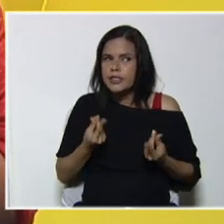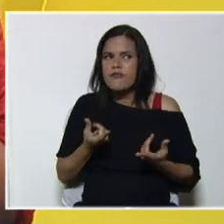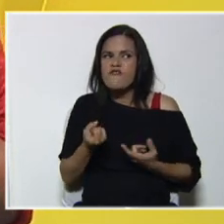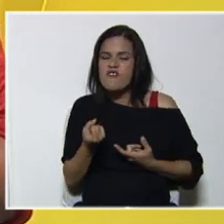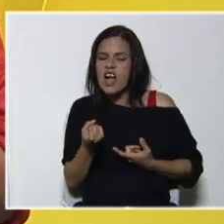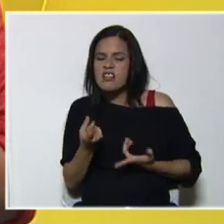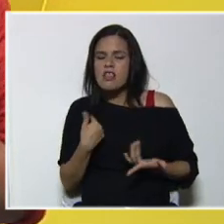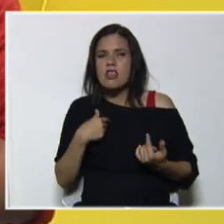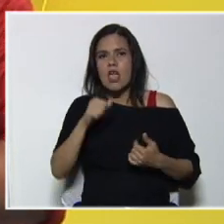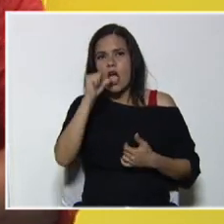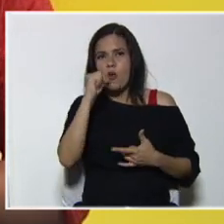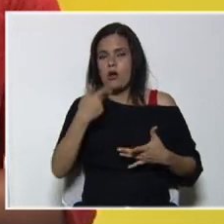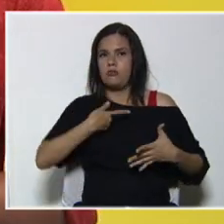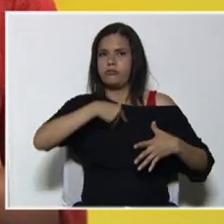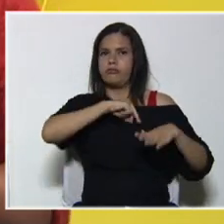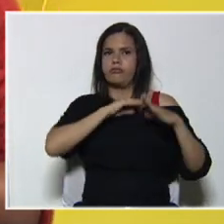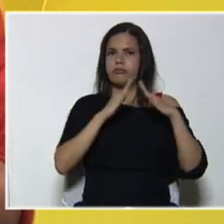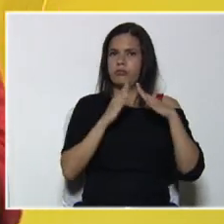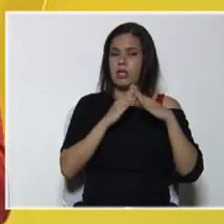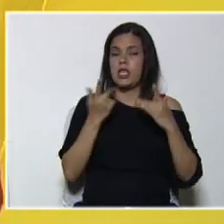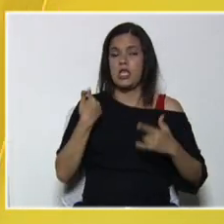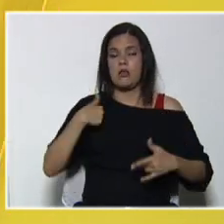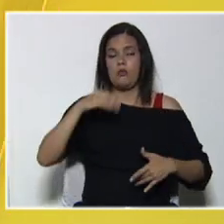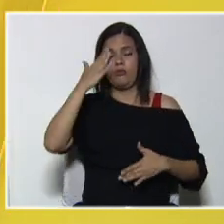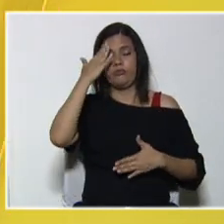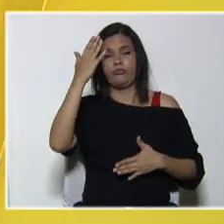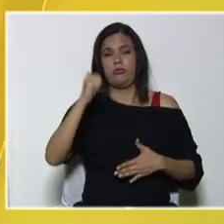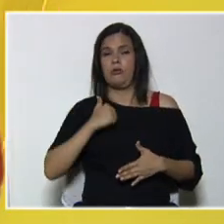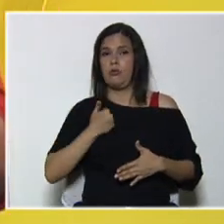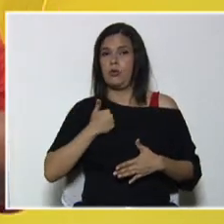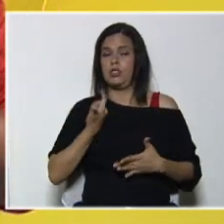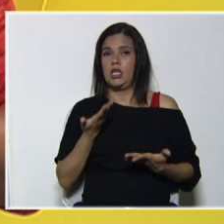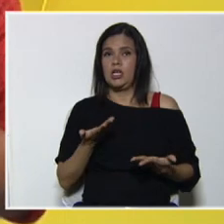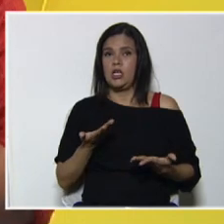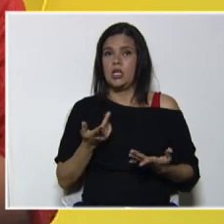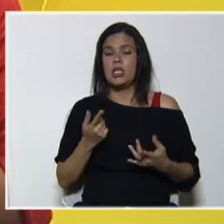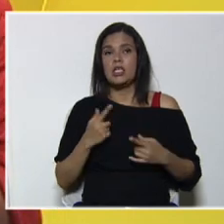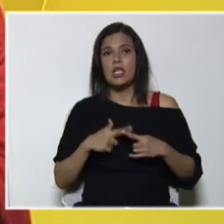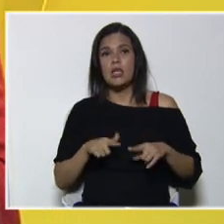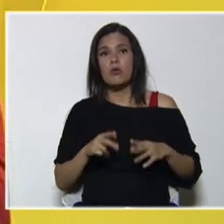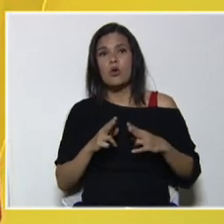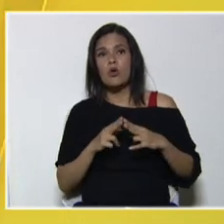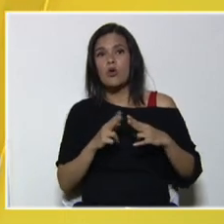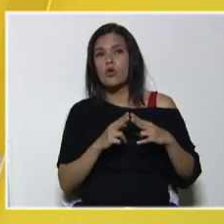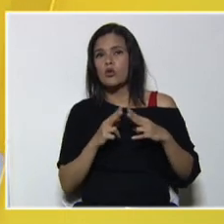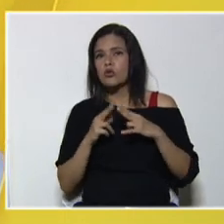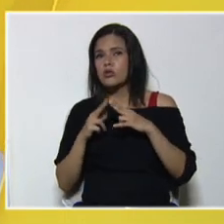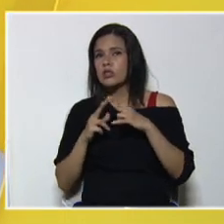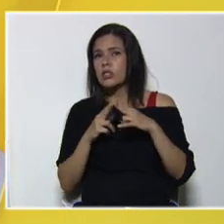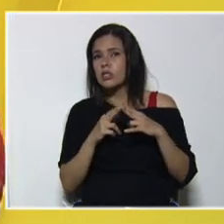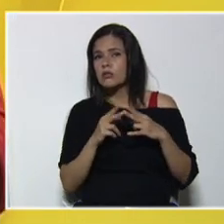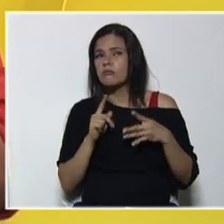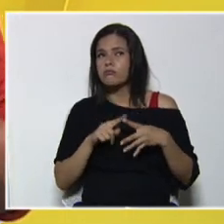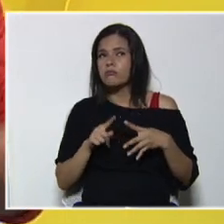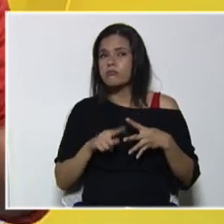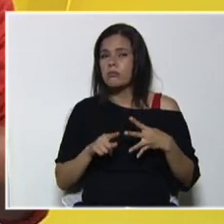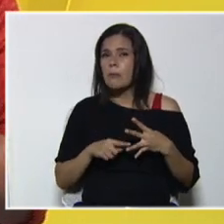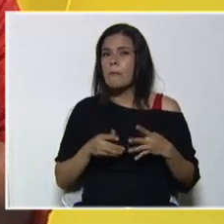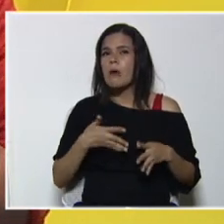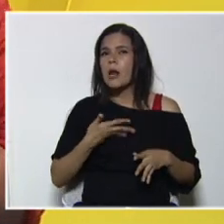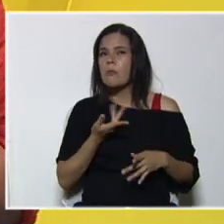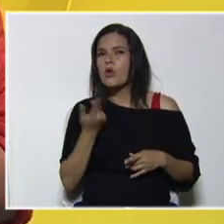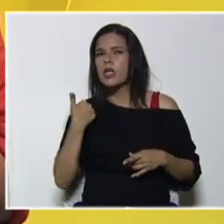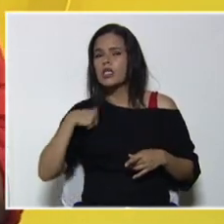hogares, debemos saber aprovecharla y para ello, bueno, debemos primero conocer algunos métodos para poder